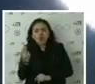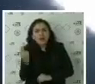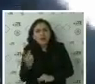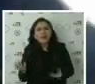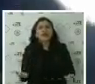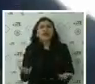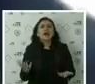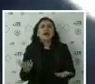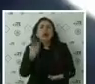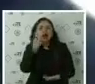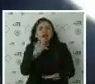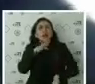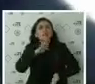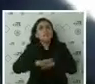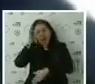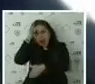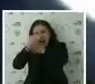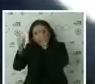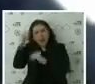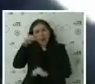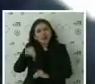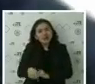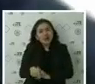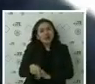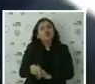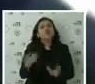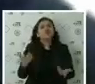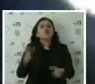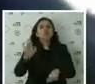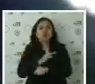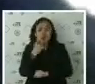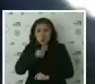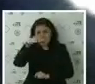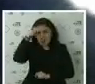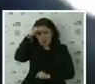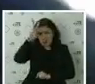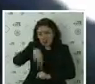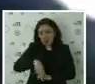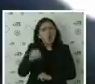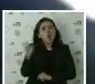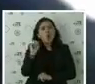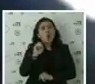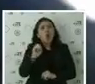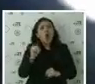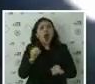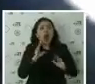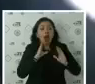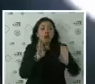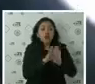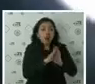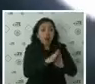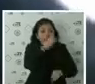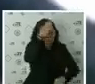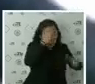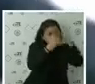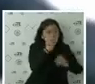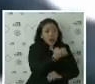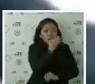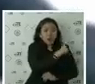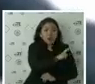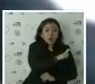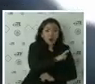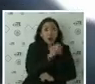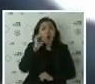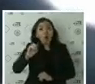computadoras y pues más aprendizaje, porque pues sí considero que no se les da el mismo aprendizaje que a una escuela privada